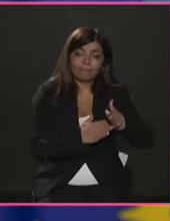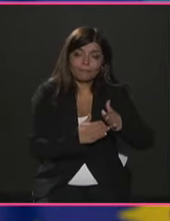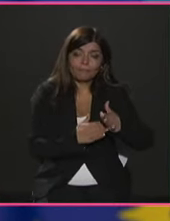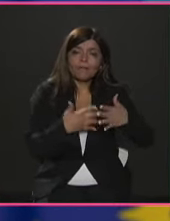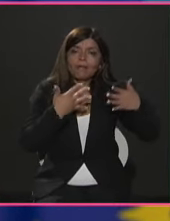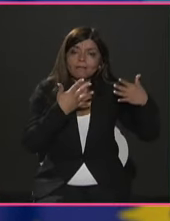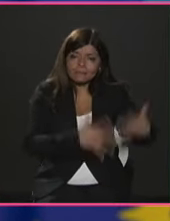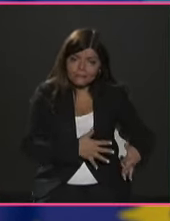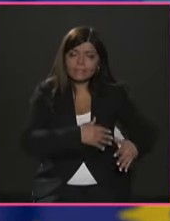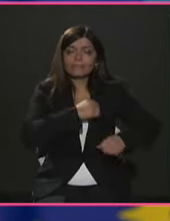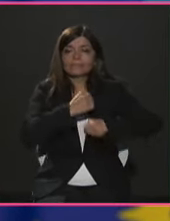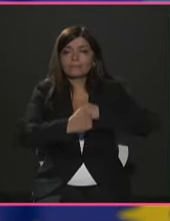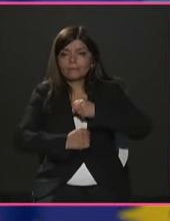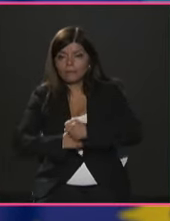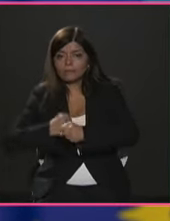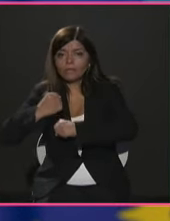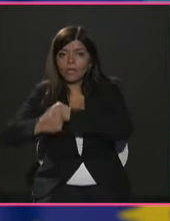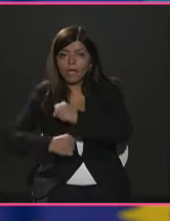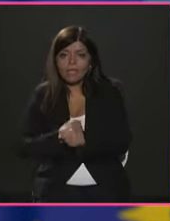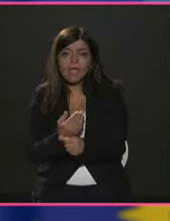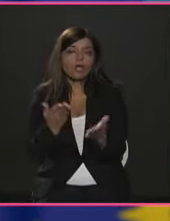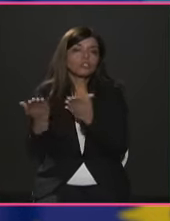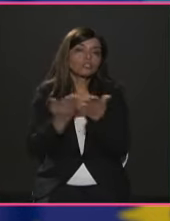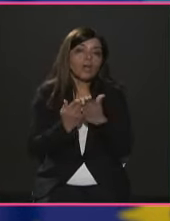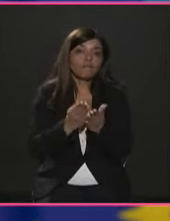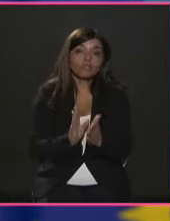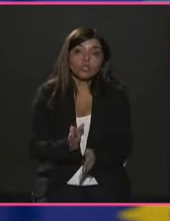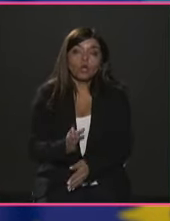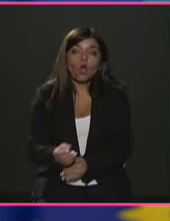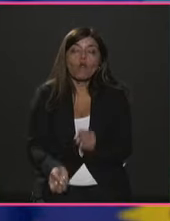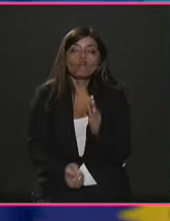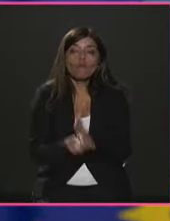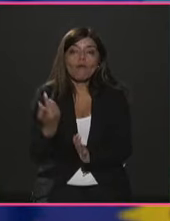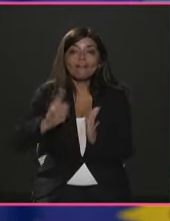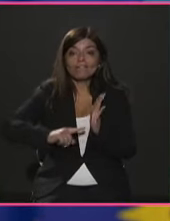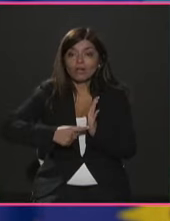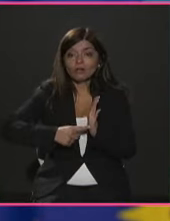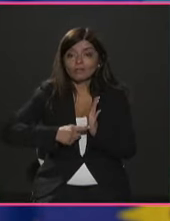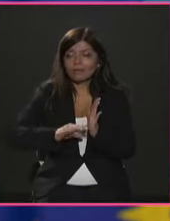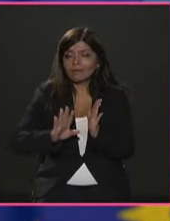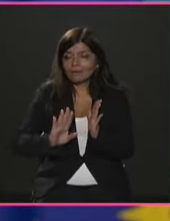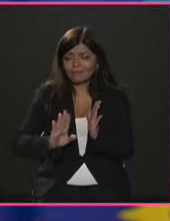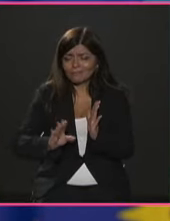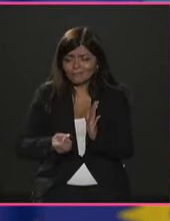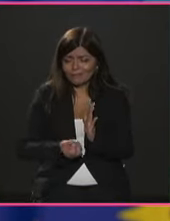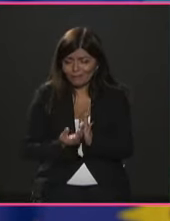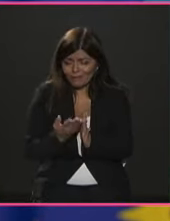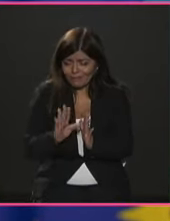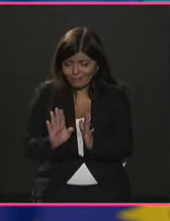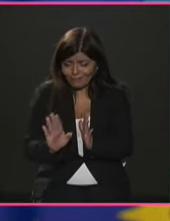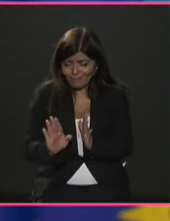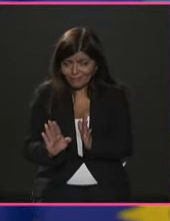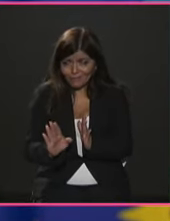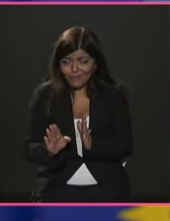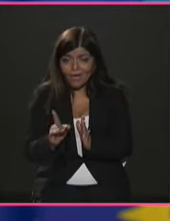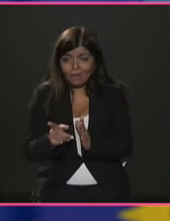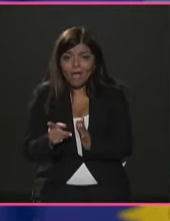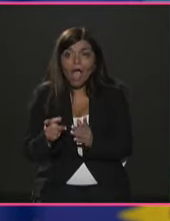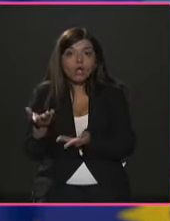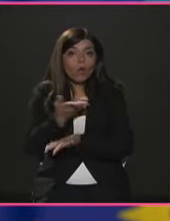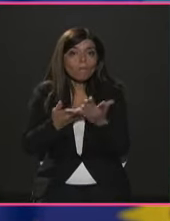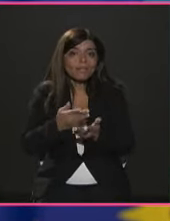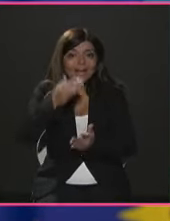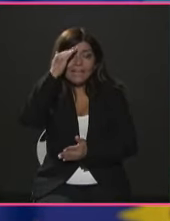muchos años con los servicios de lo que seguimos llamando nuevas tecnologías Aunque ya no sean tan nuevas para poder compartir